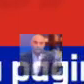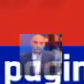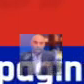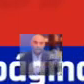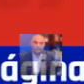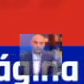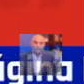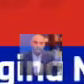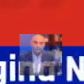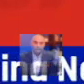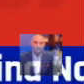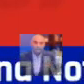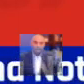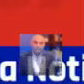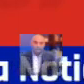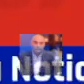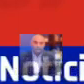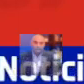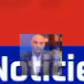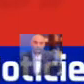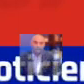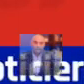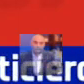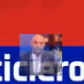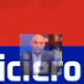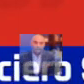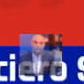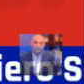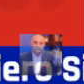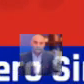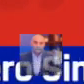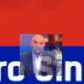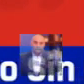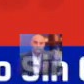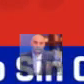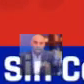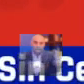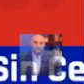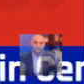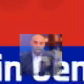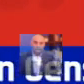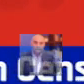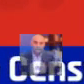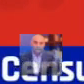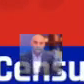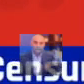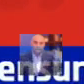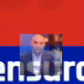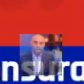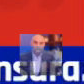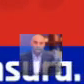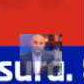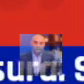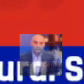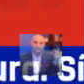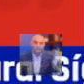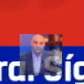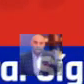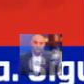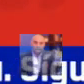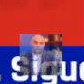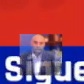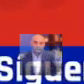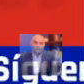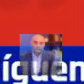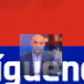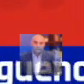paradójicamente el semanario Eje Central de Raimundo Riva Palacio, y ahí se publica lo que se denominó la Operación Berlín, en portada y